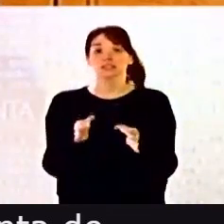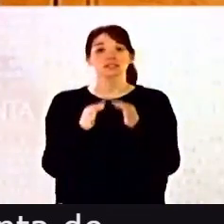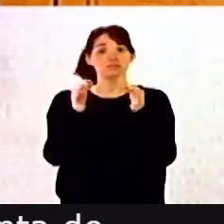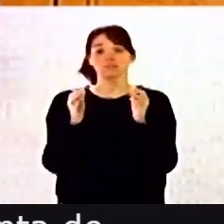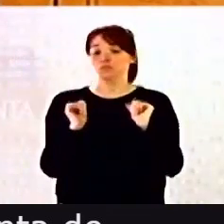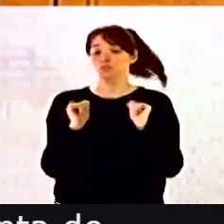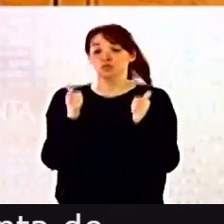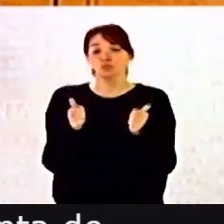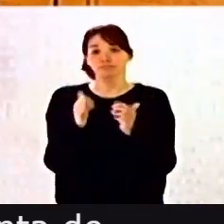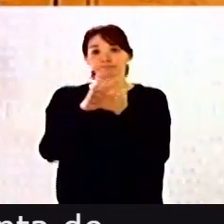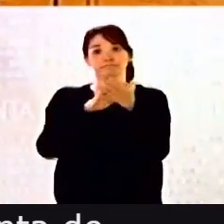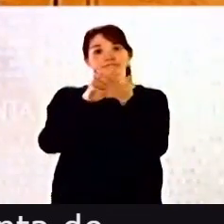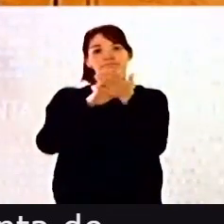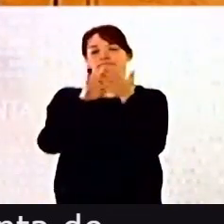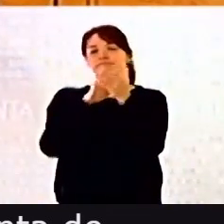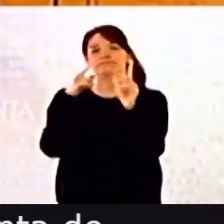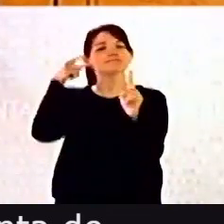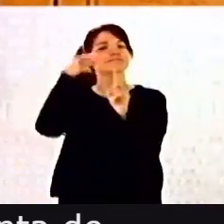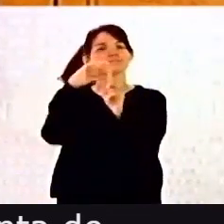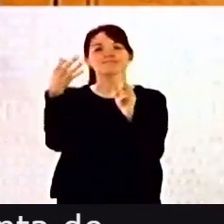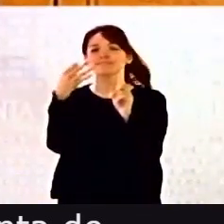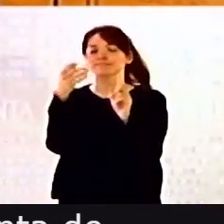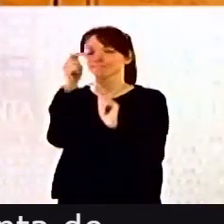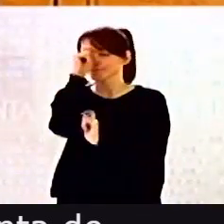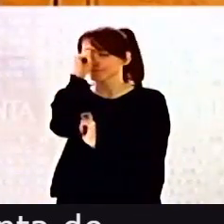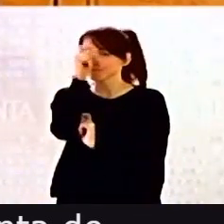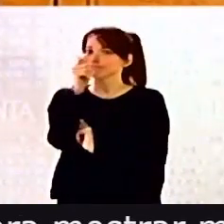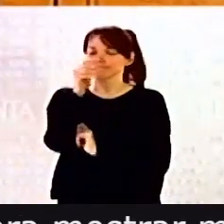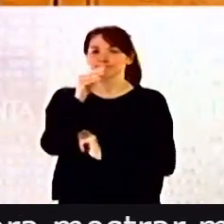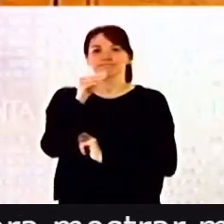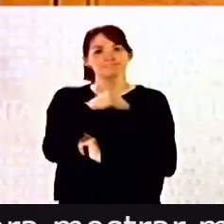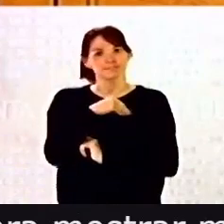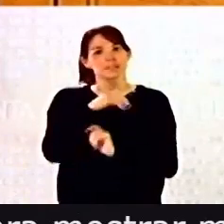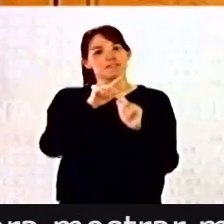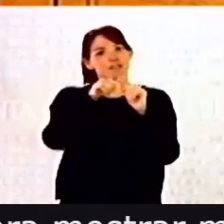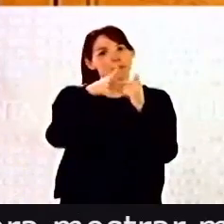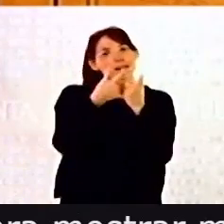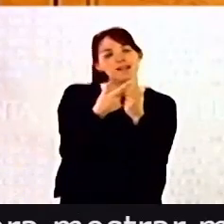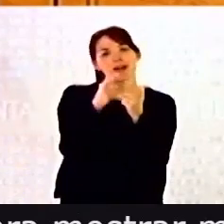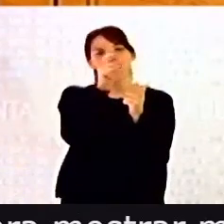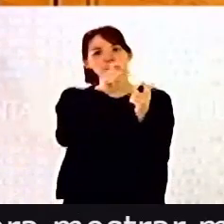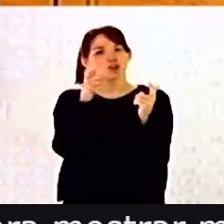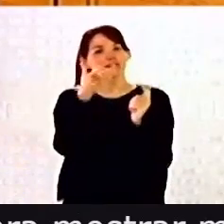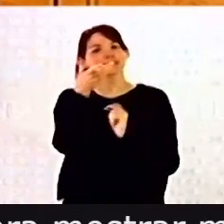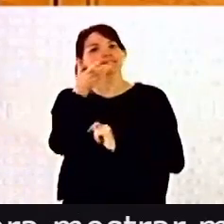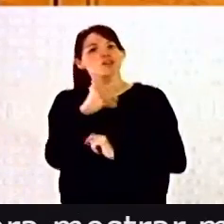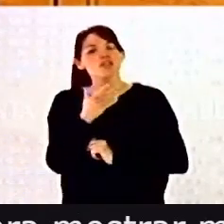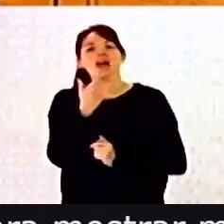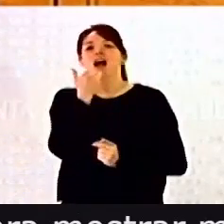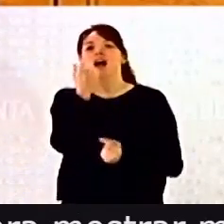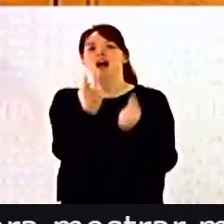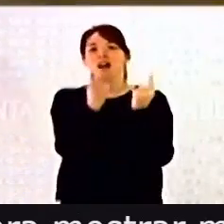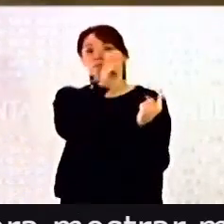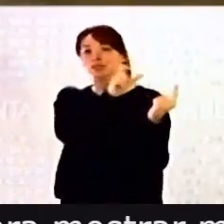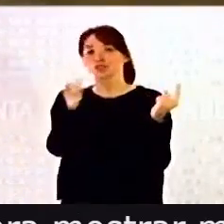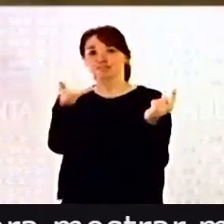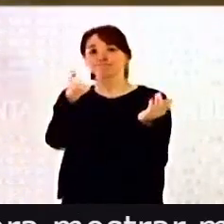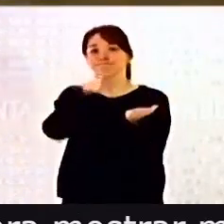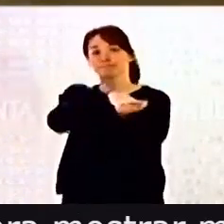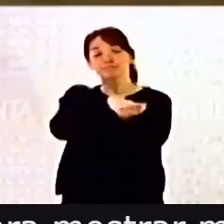palabras quiero que sean para mostrar mi condolencia a los seres queridos y a los familiares de aquellas personas fallecidas como